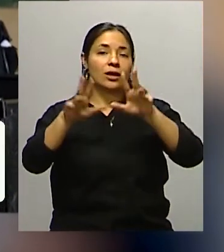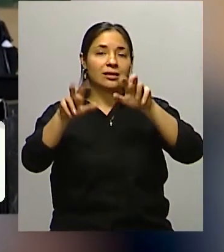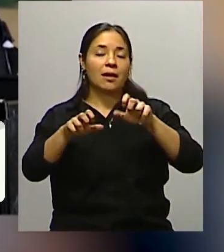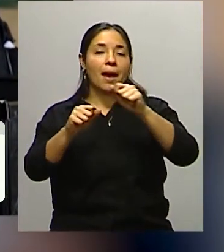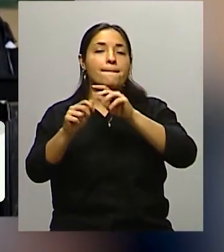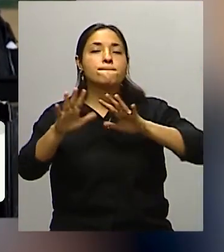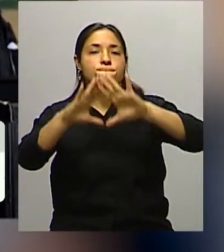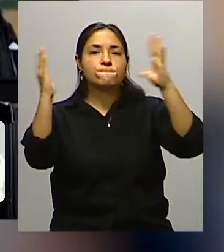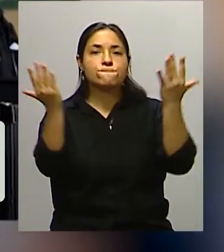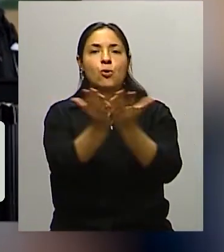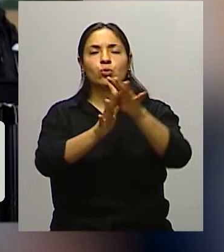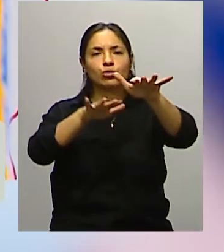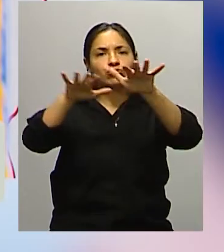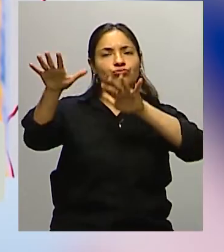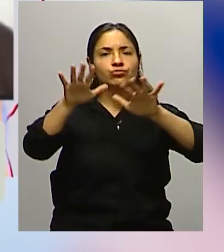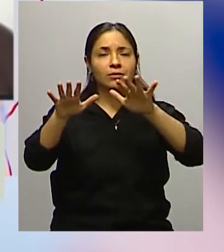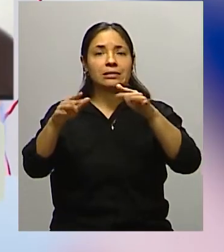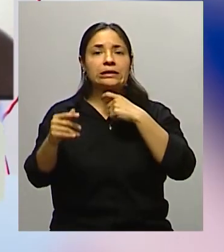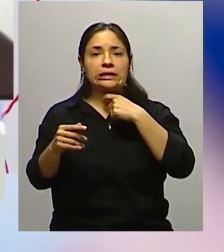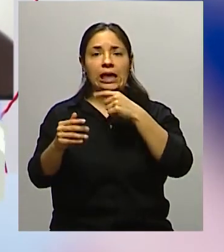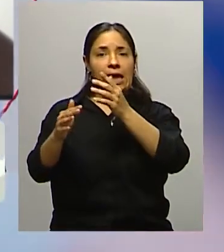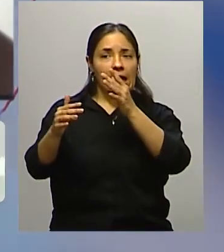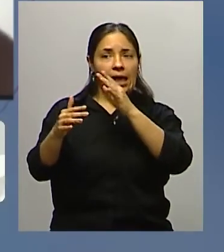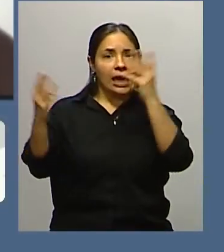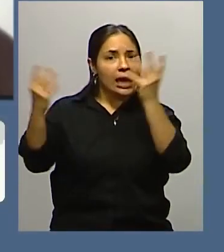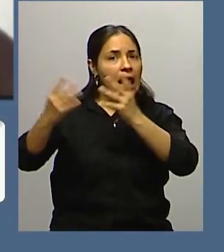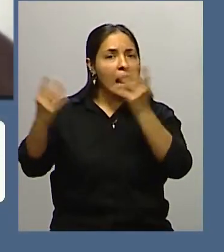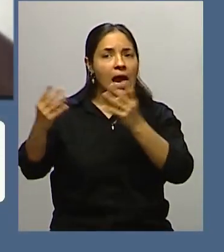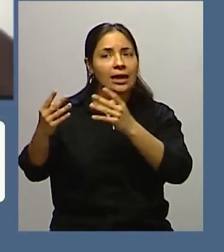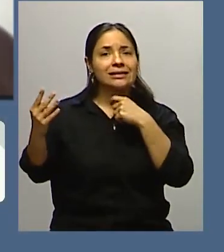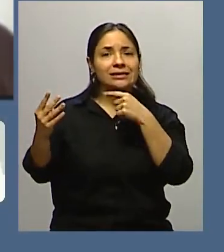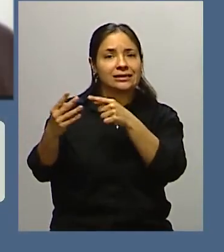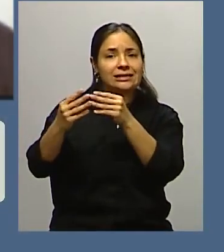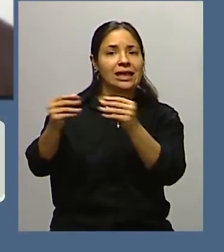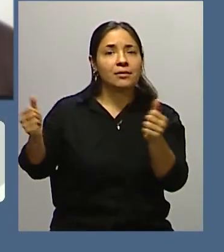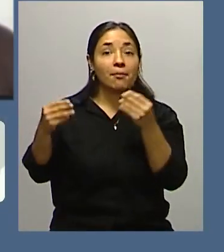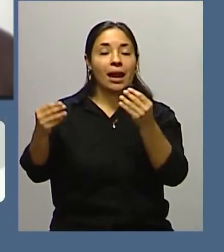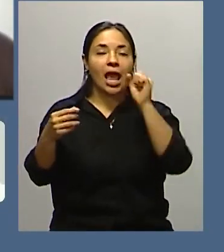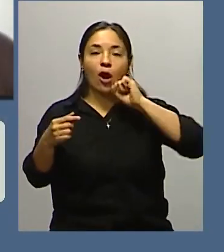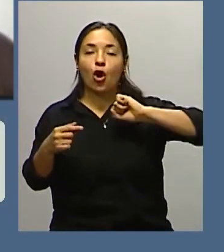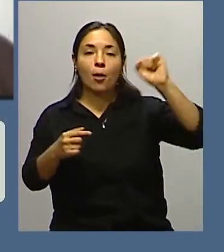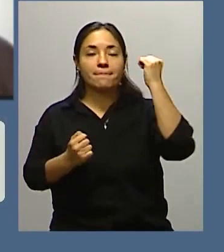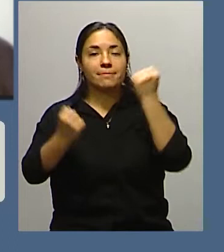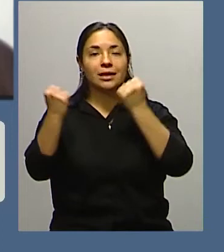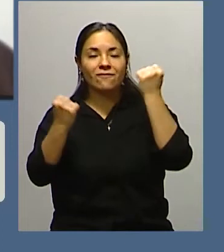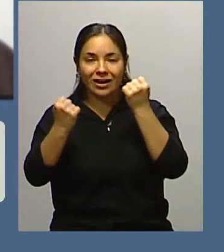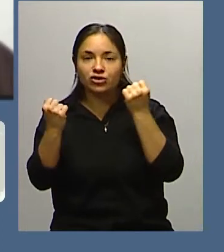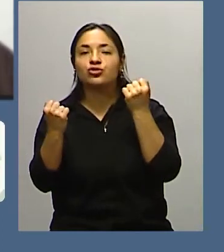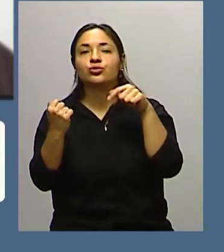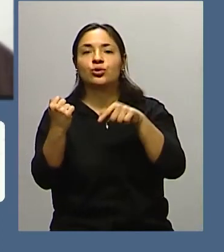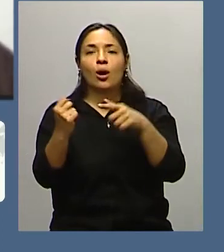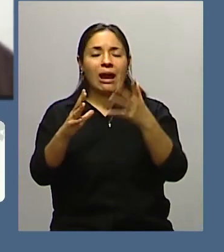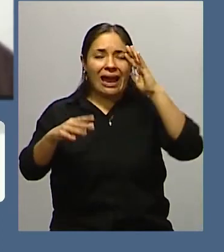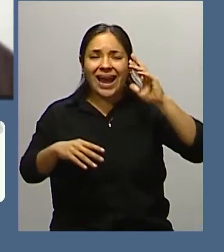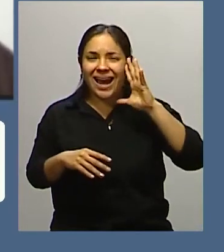es tratar de desarmar el conflicto para que no se agrave la situación económica a nivel internacional. Ricardo, sé